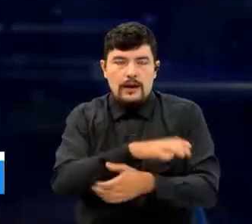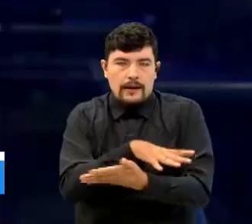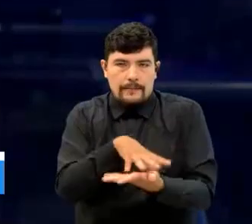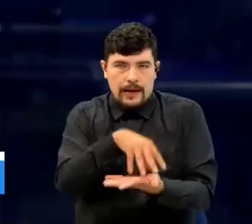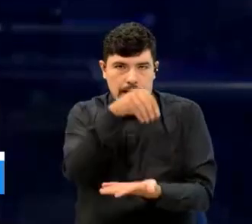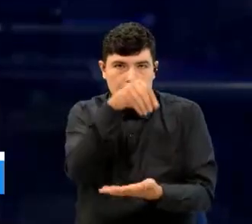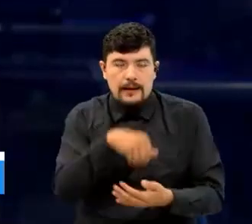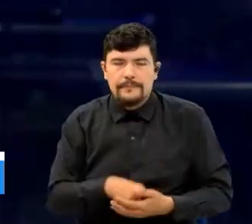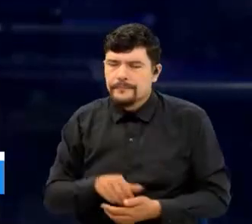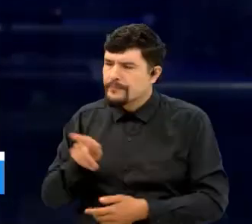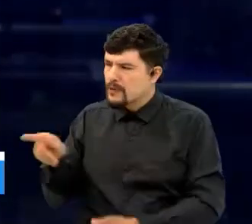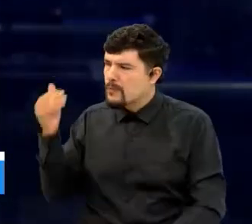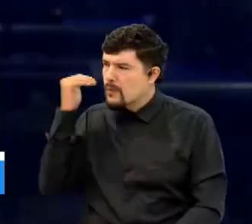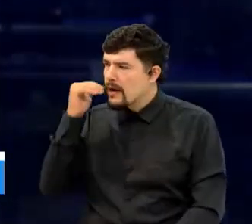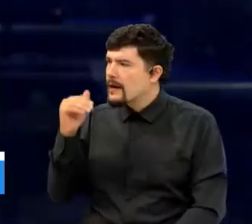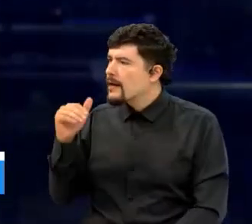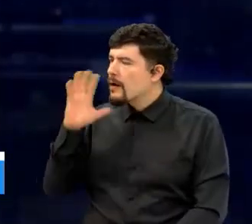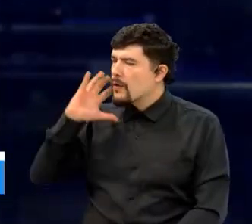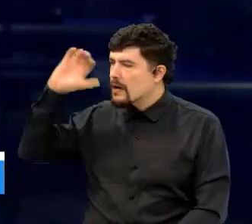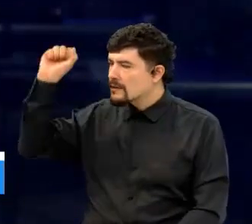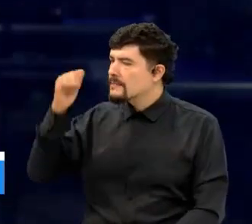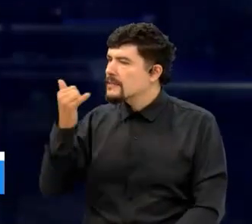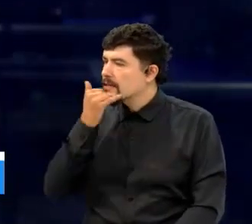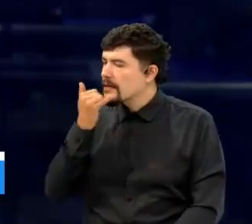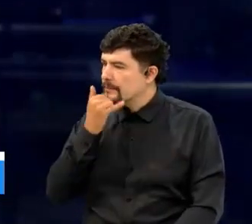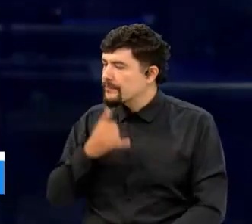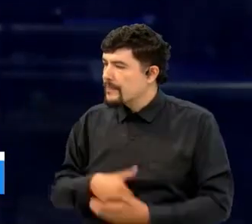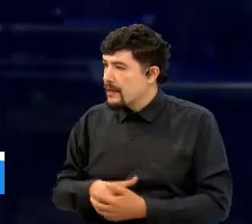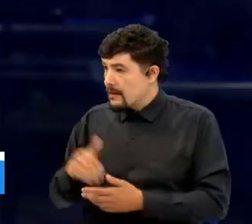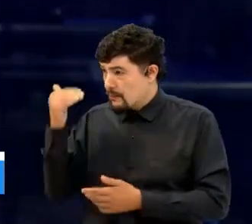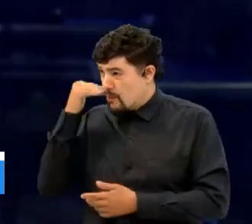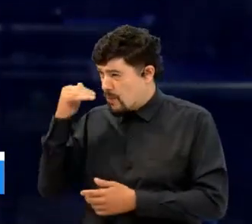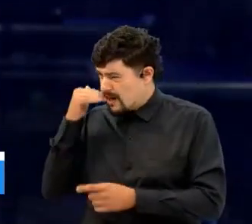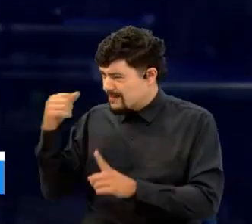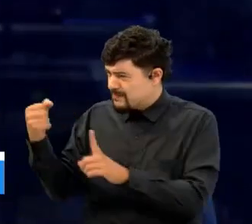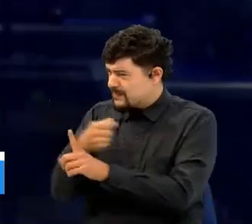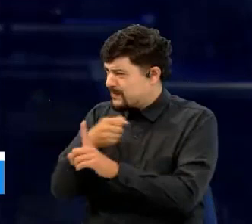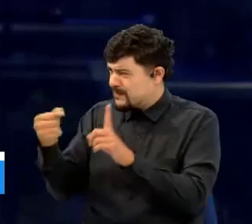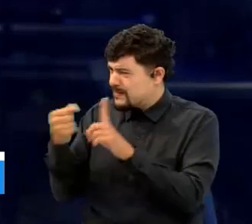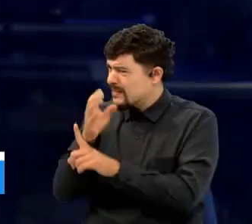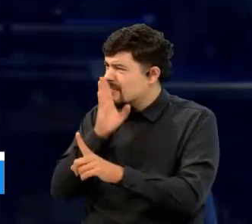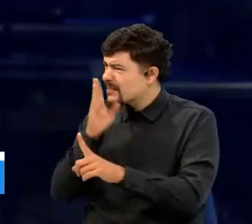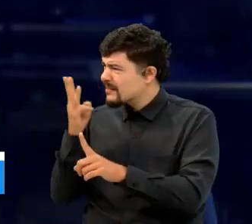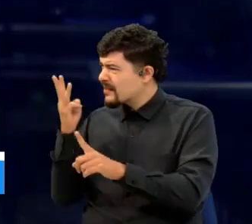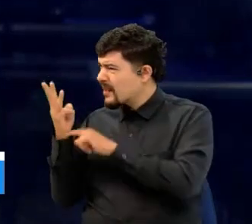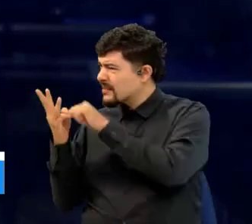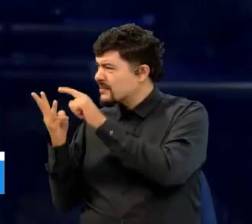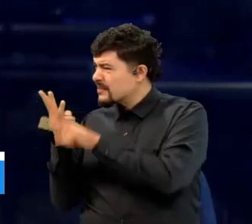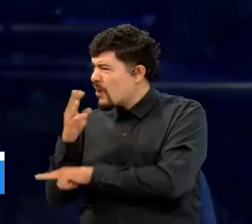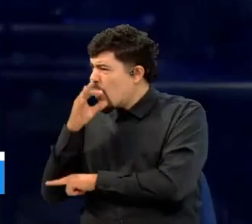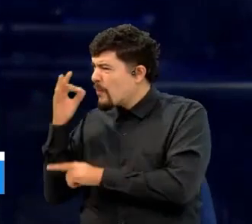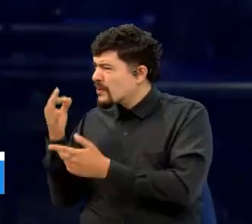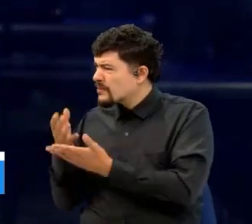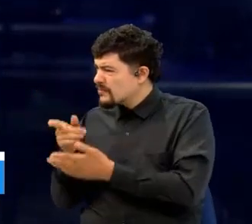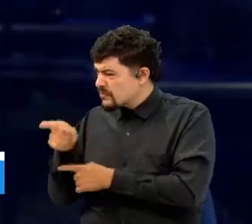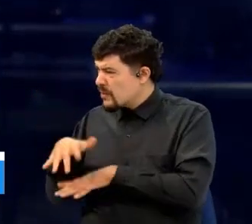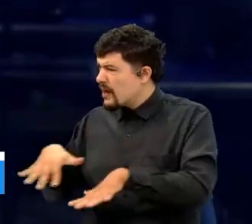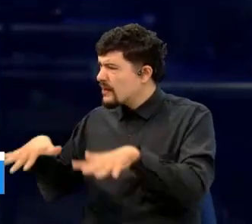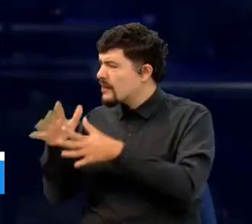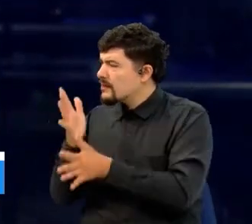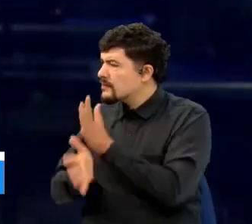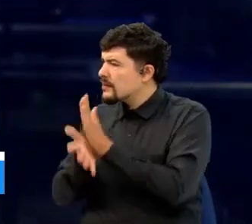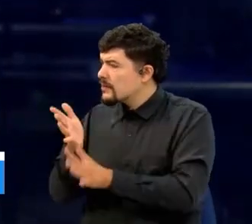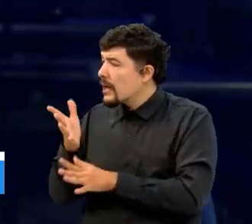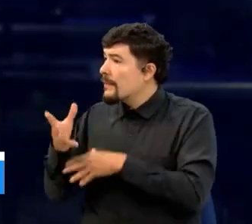Diana, porque una mujer fue brutalmente golpeada por tres hombres. El repudiable caso se presentó en el sector céntrico del municipio, el cual